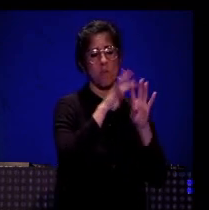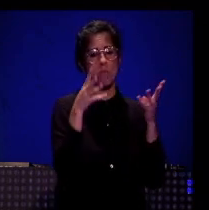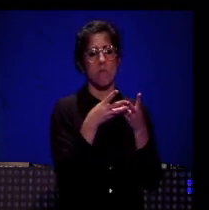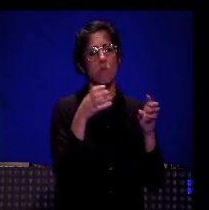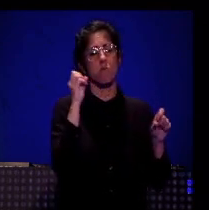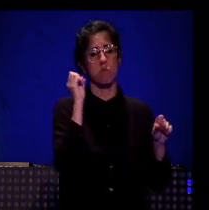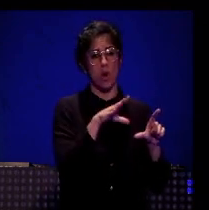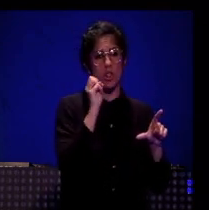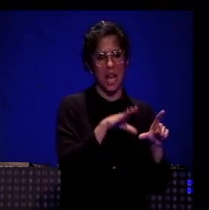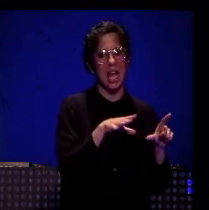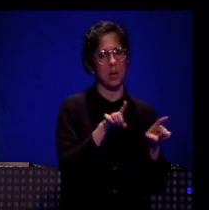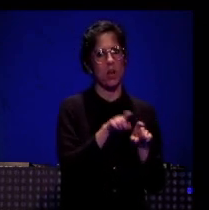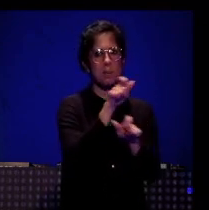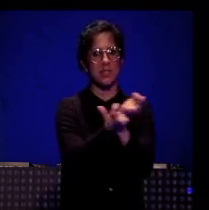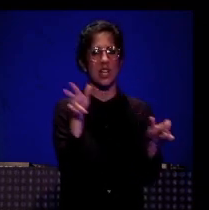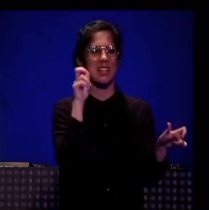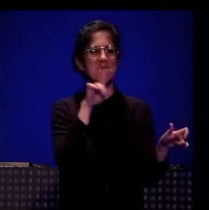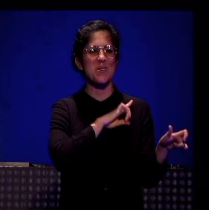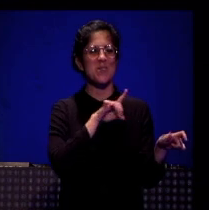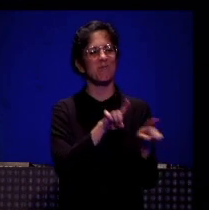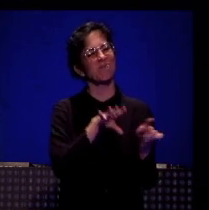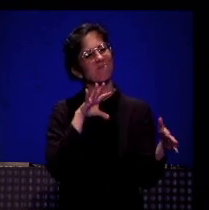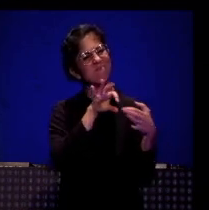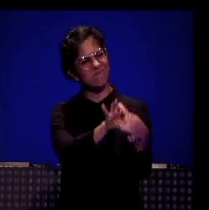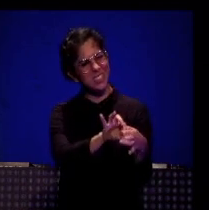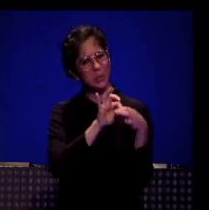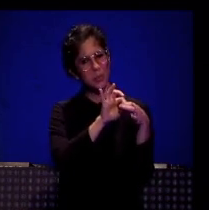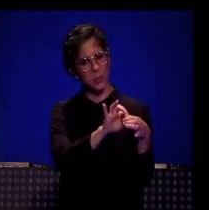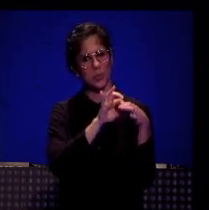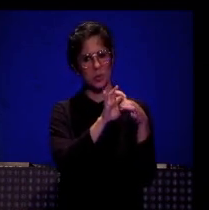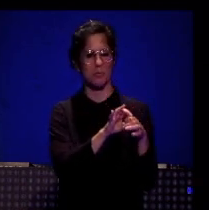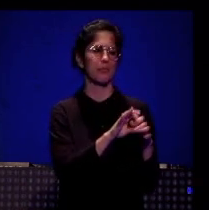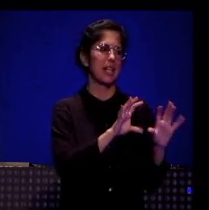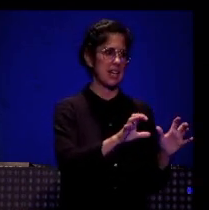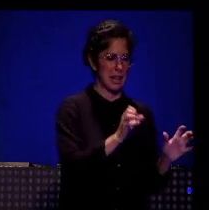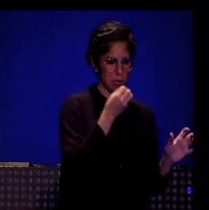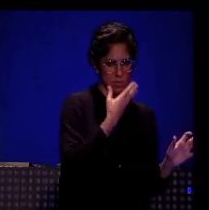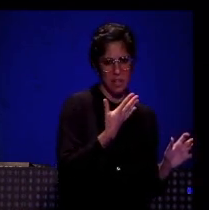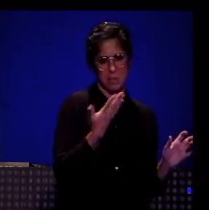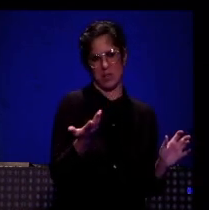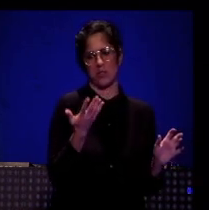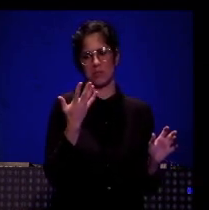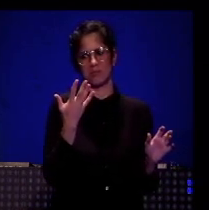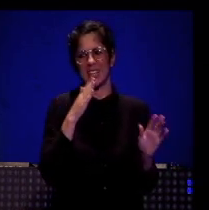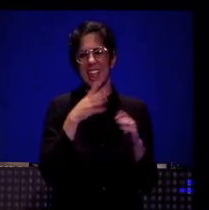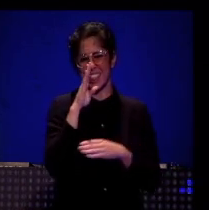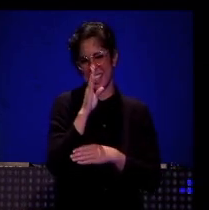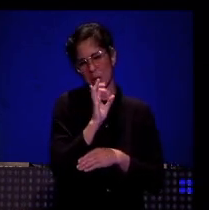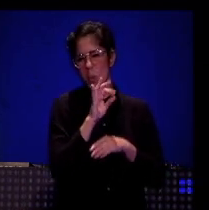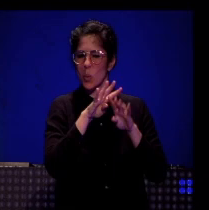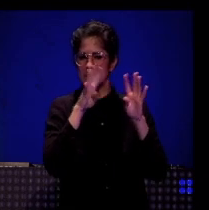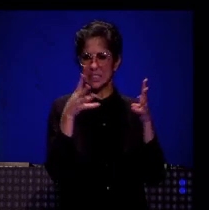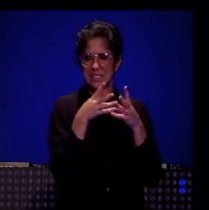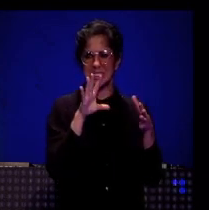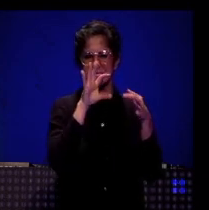bien muy profesional pero el porqué hacer algo más amateur conecta muy bien con el oyente tú quieres recomendar algo pues